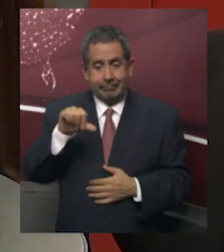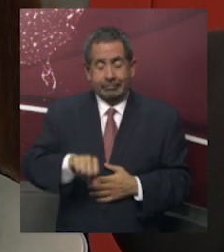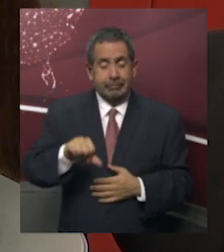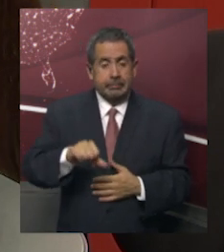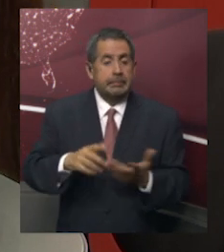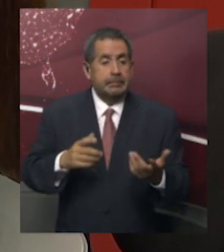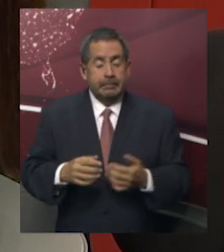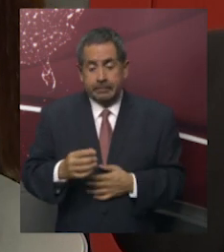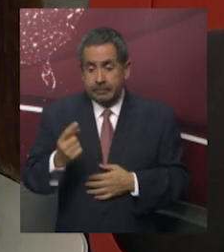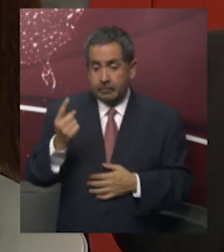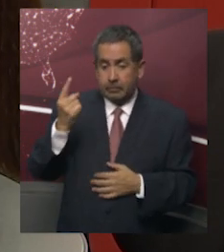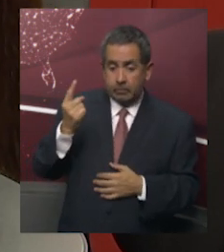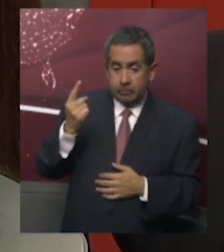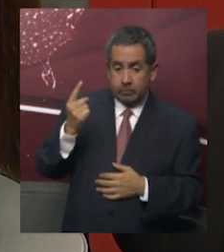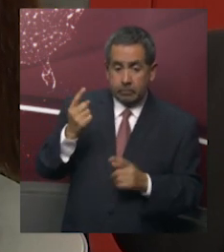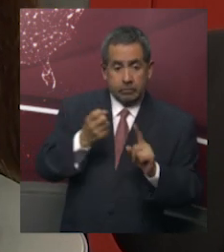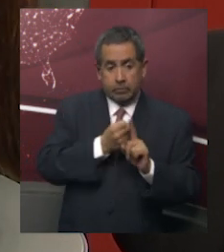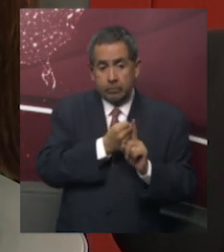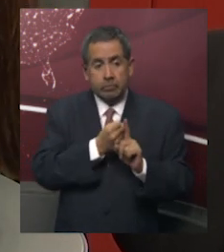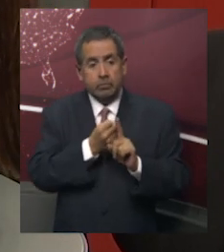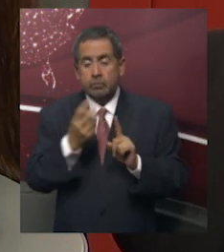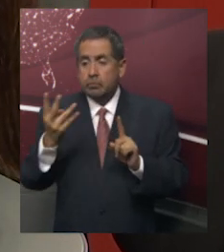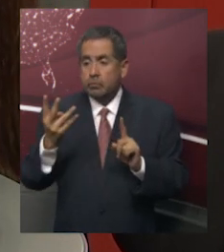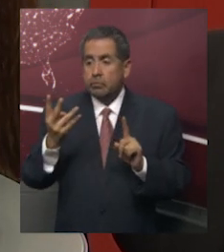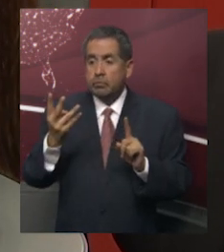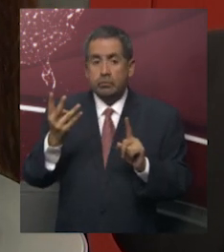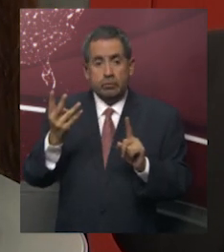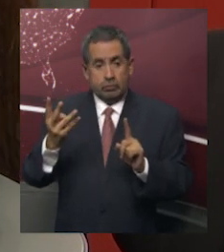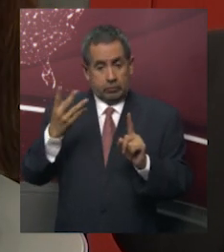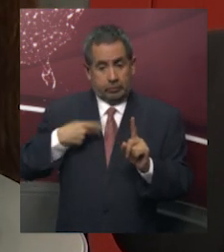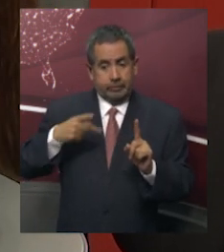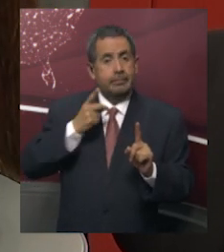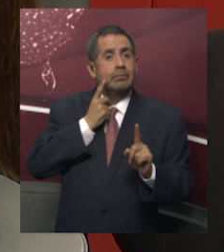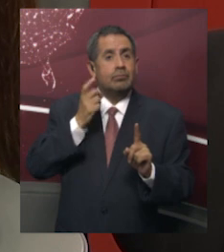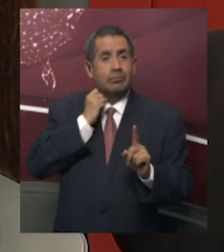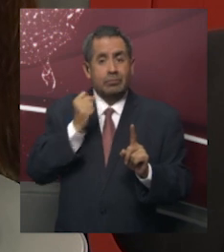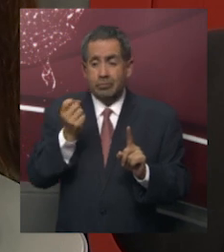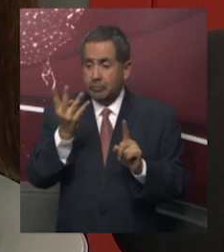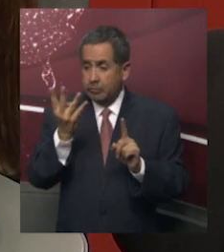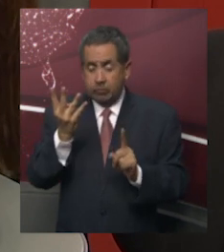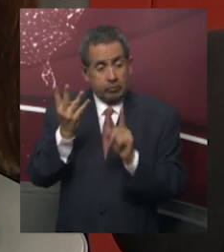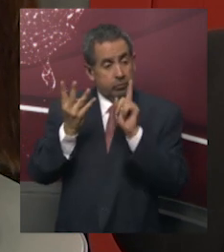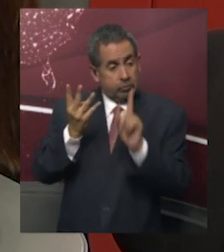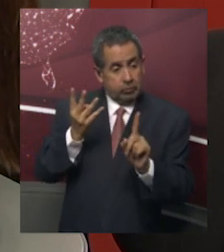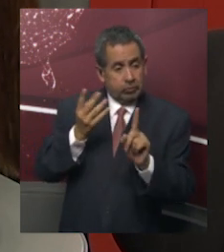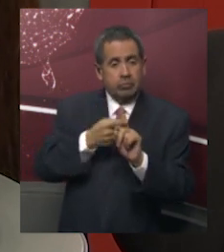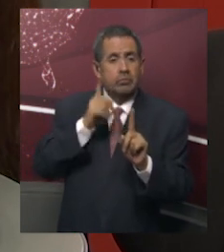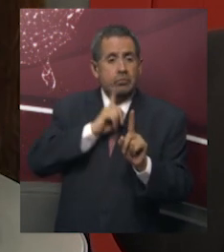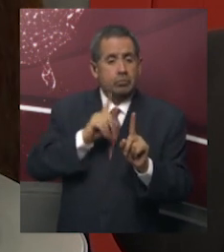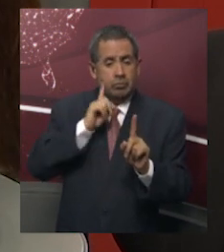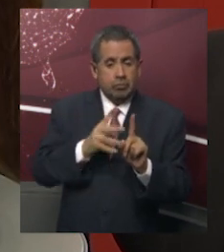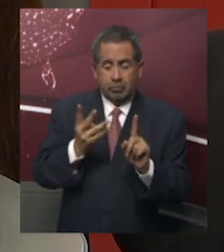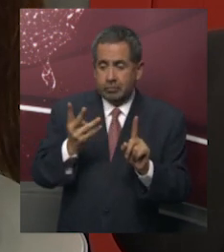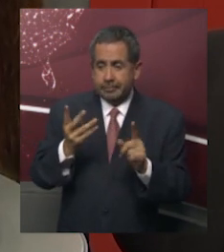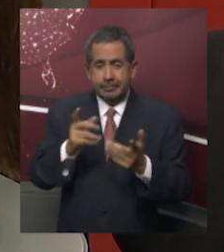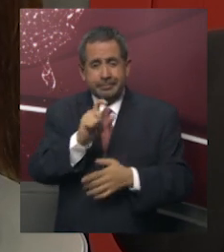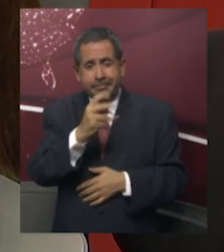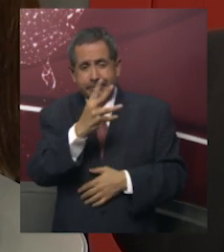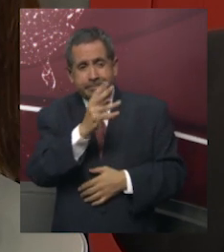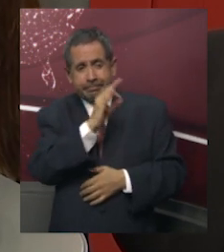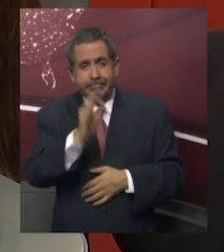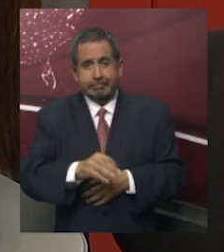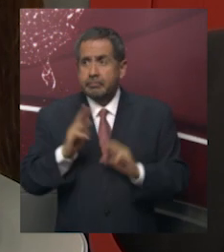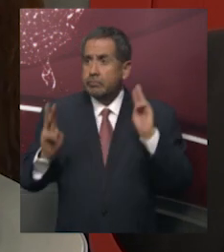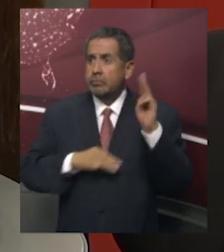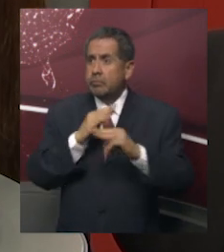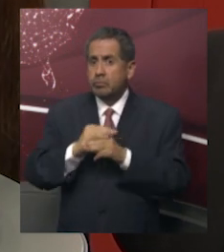solamente 1 de cada 4 legisladores en todo el planeta es una mujer, 24%, cuando somos la mitad de la